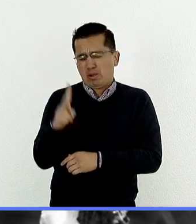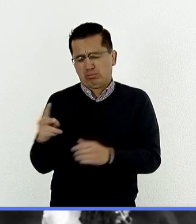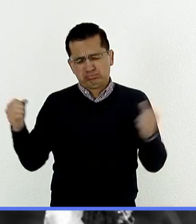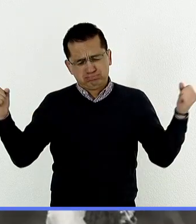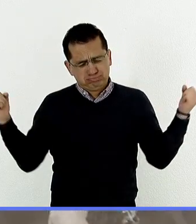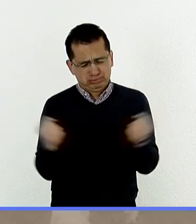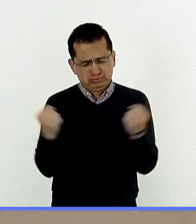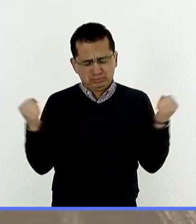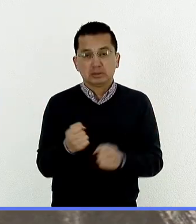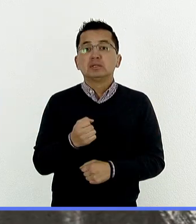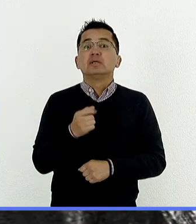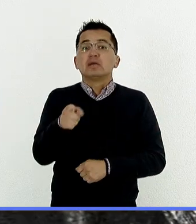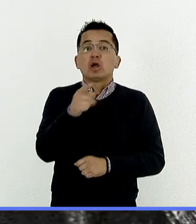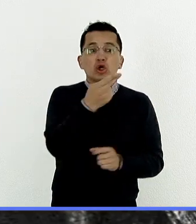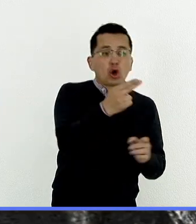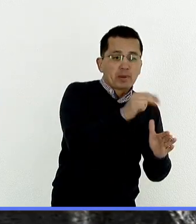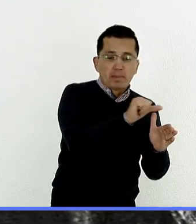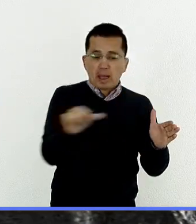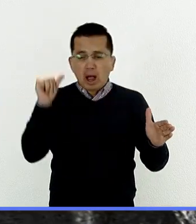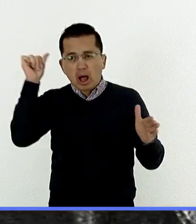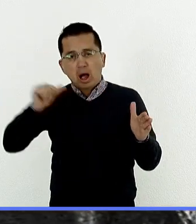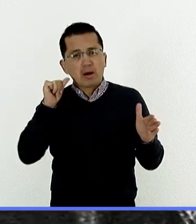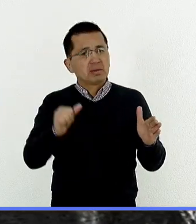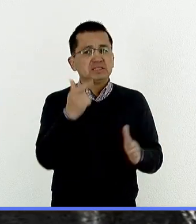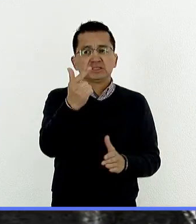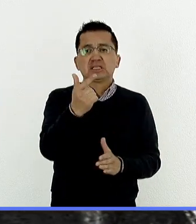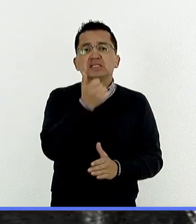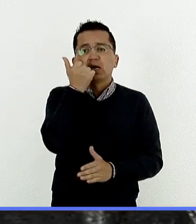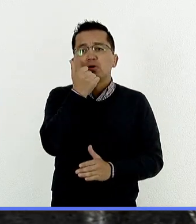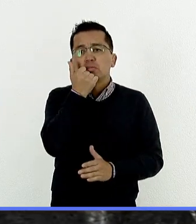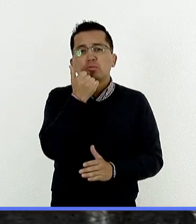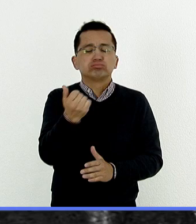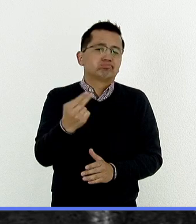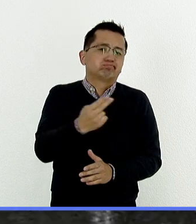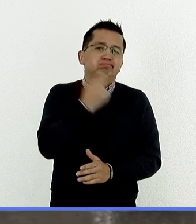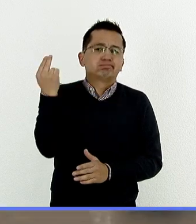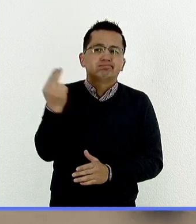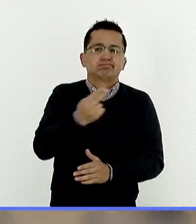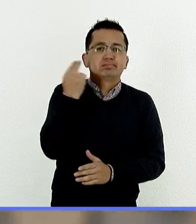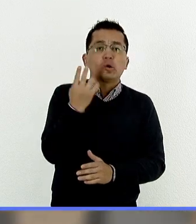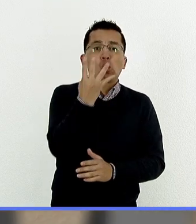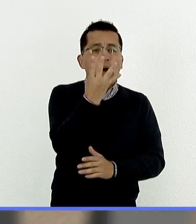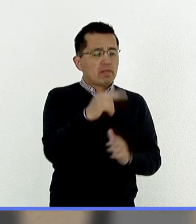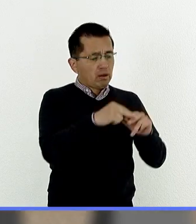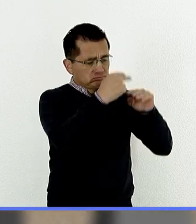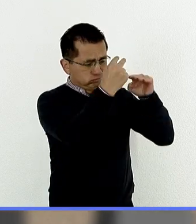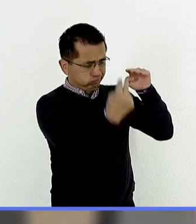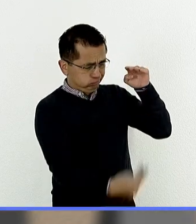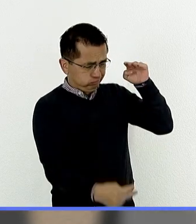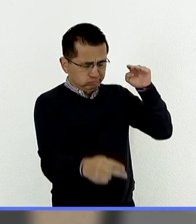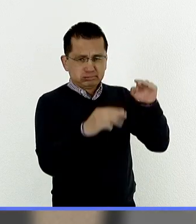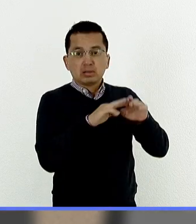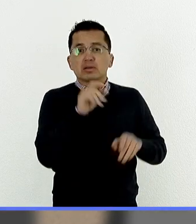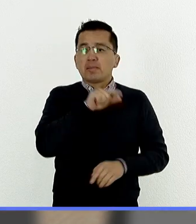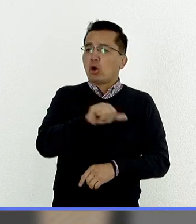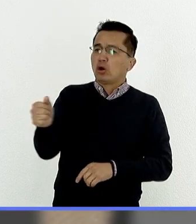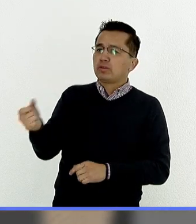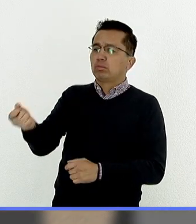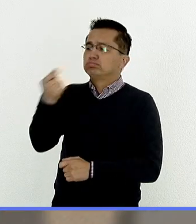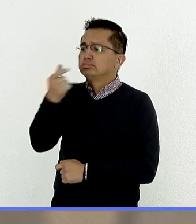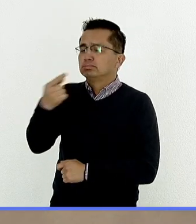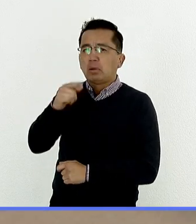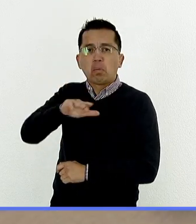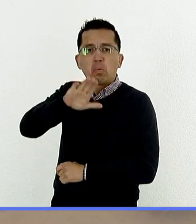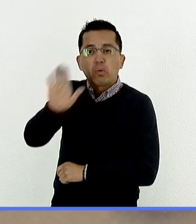noviembre y abril 4 se arrojaron el Barranco desde los puentes de ítaca los otros recurrieron al sueño borroso de los fármacos era